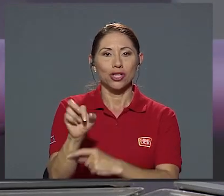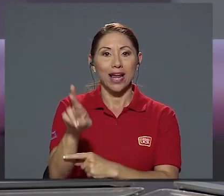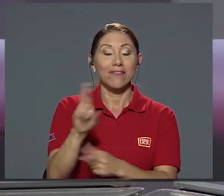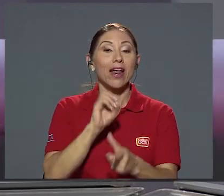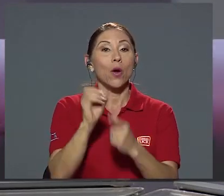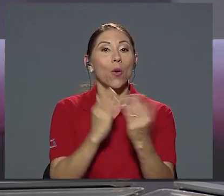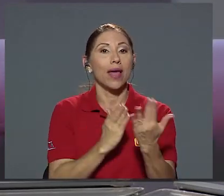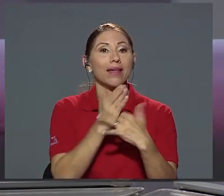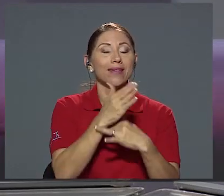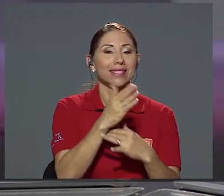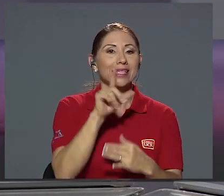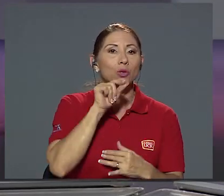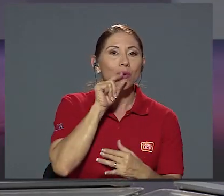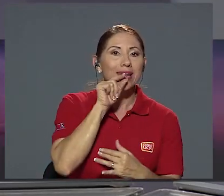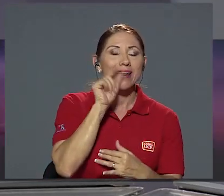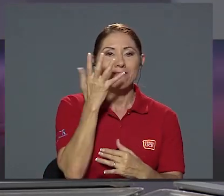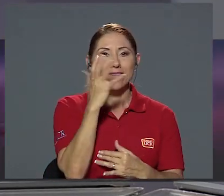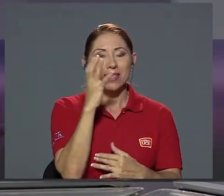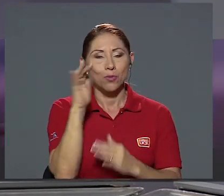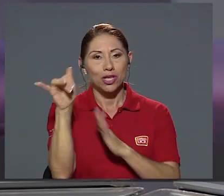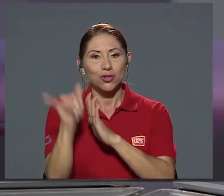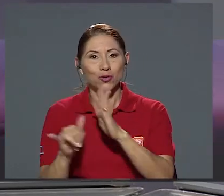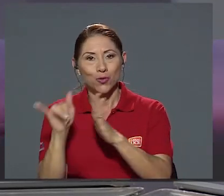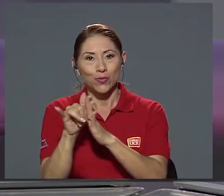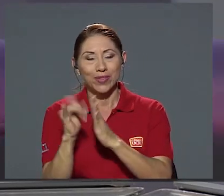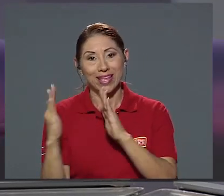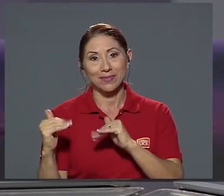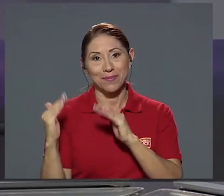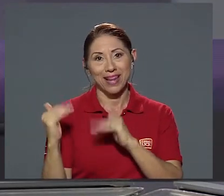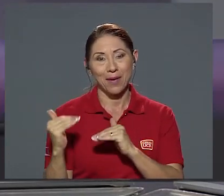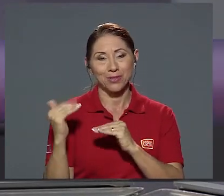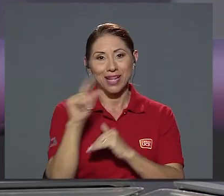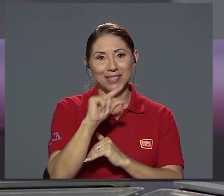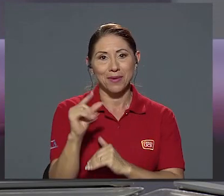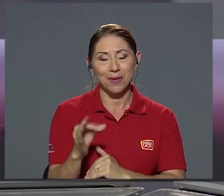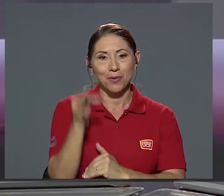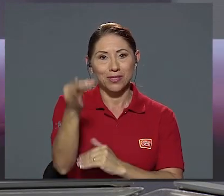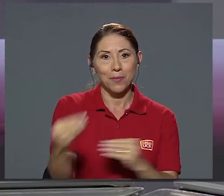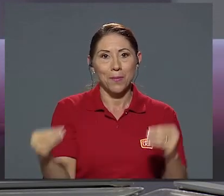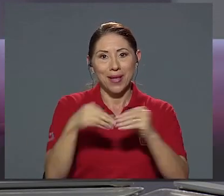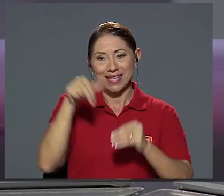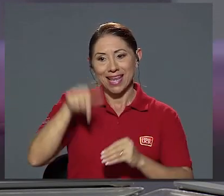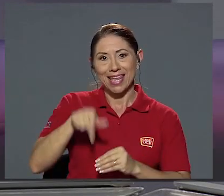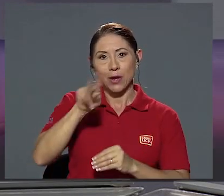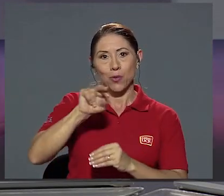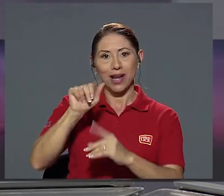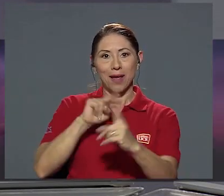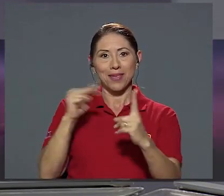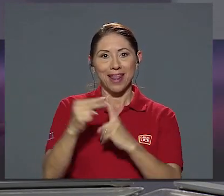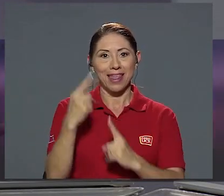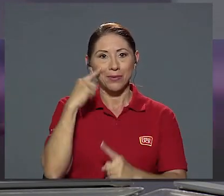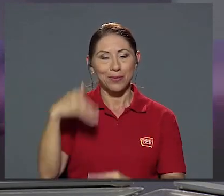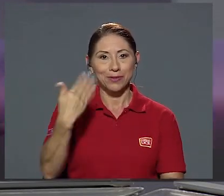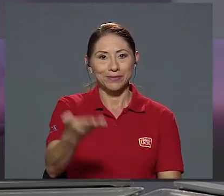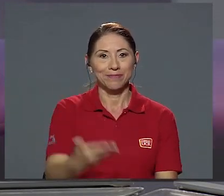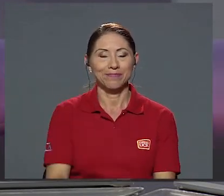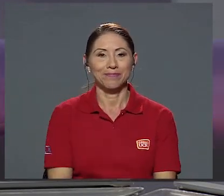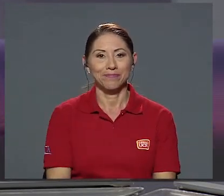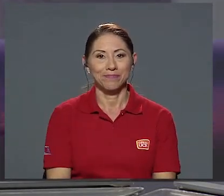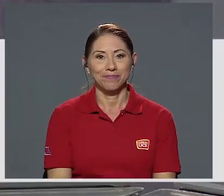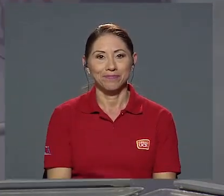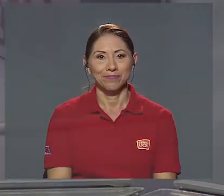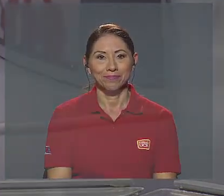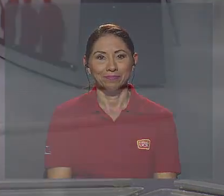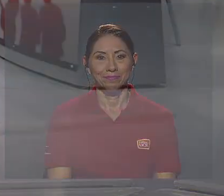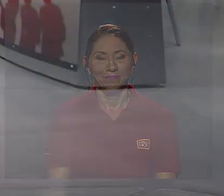www.una.ac.cr o en nuestros perfiles de Twitter, Facebook y YouTube. Le esperamos la próxima semana con más aquí en Una Mirada. Hasta pronto.